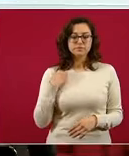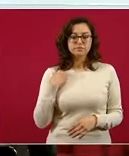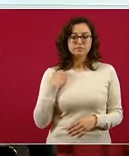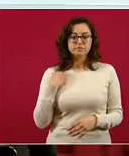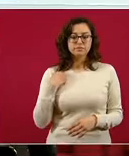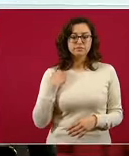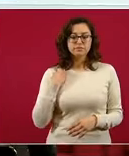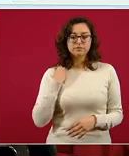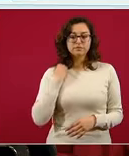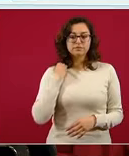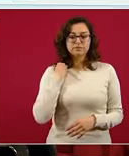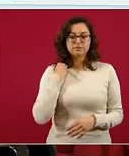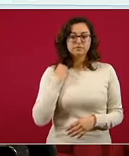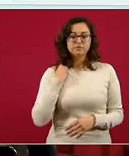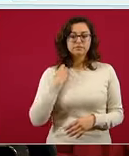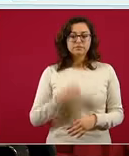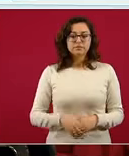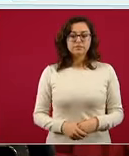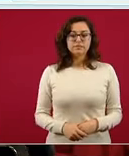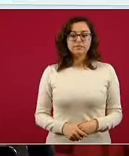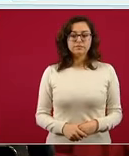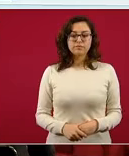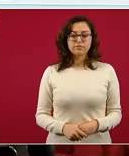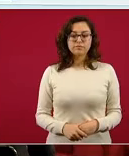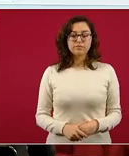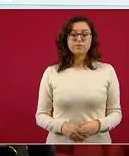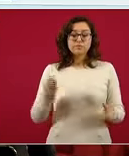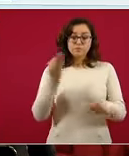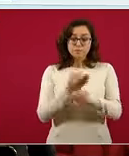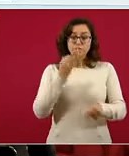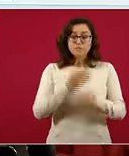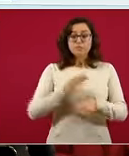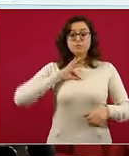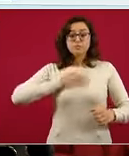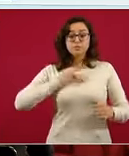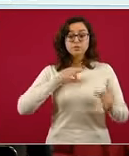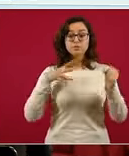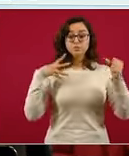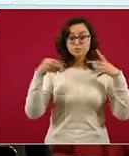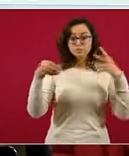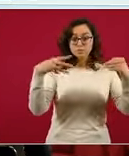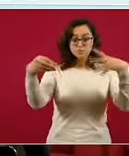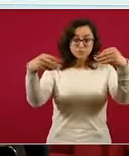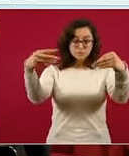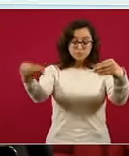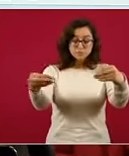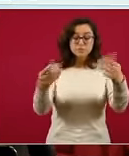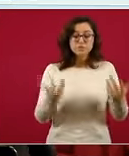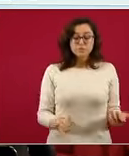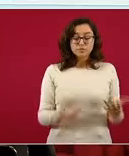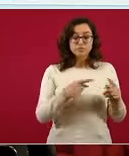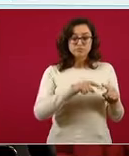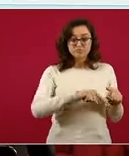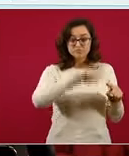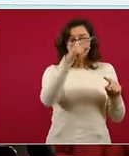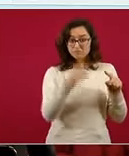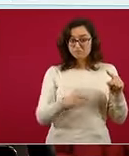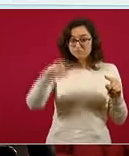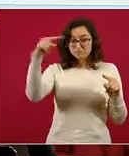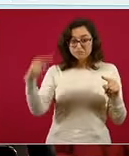Presentamos la curva epidémica que nos da el panorama epidemiológico de la